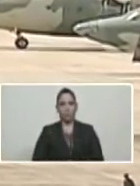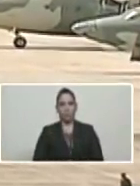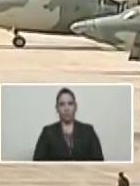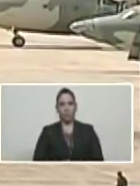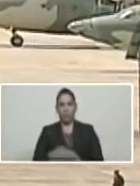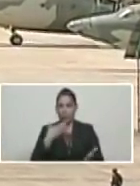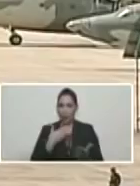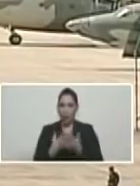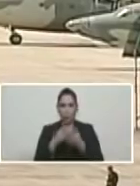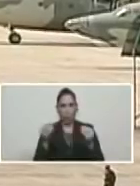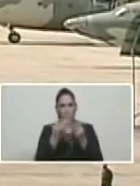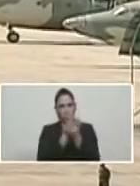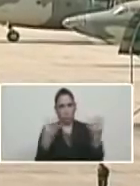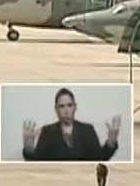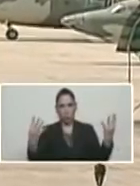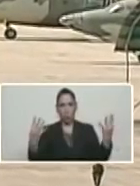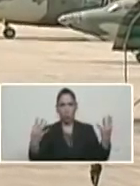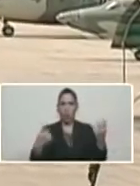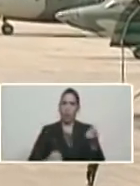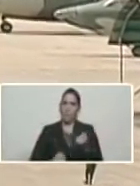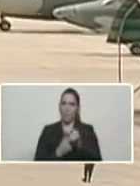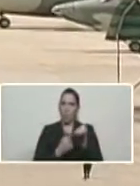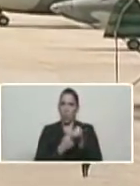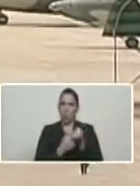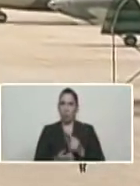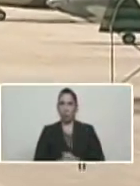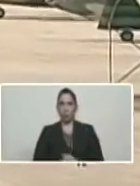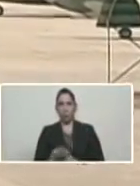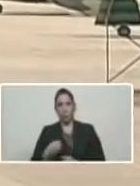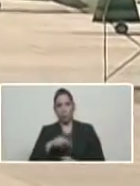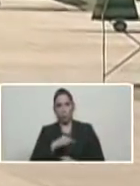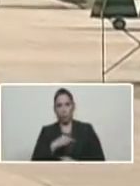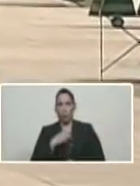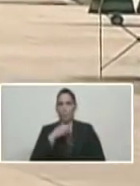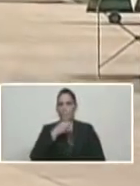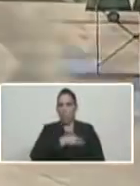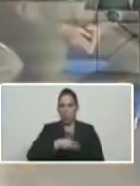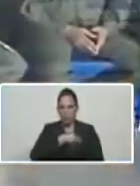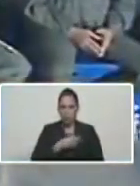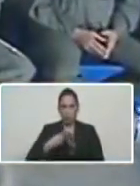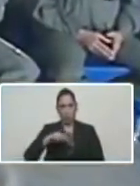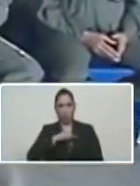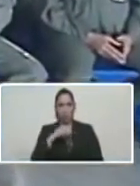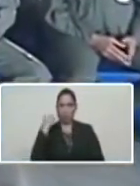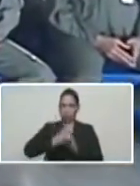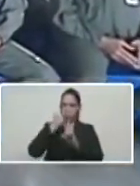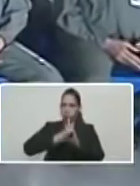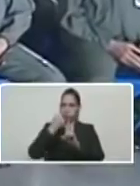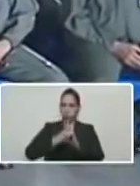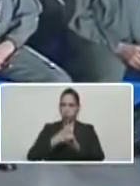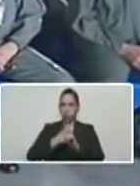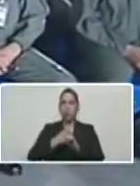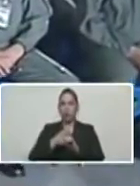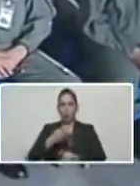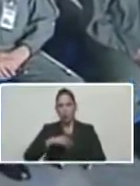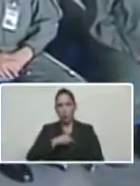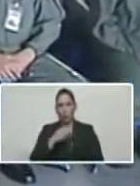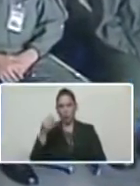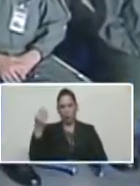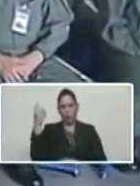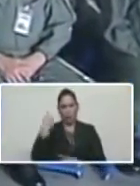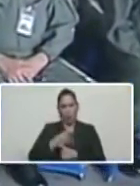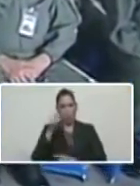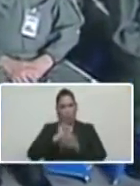Agradezco a todos los presentes su asistencia y apoyo. Es motivo para seguir luchando y creyendo en Venezuela, fieles a nuestros ideales chavistas y